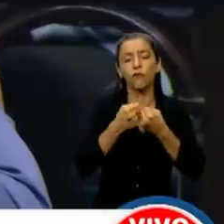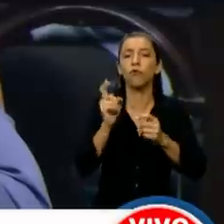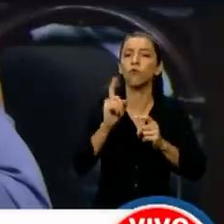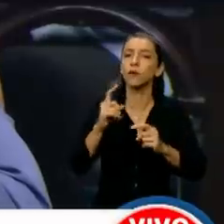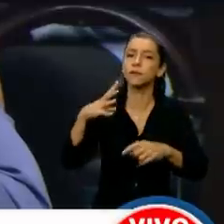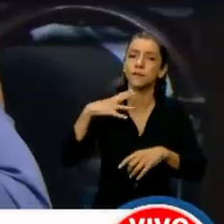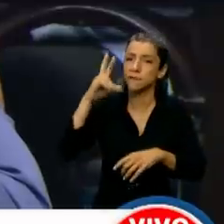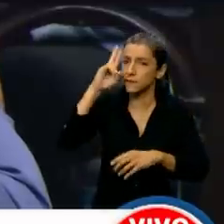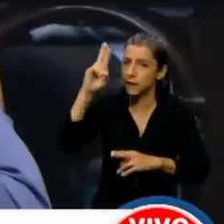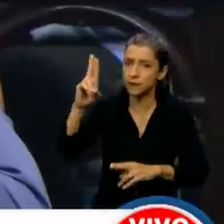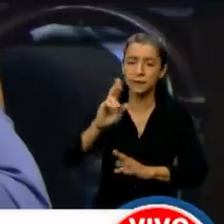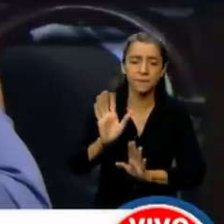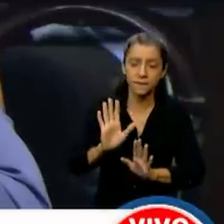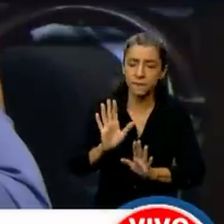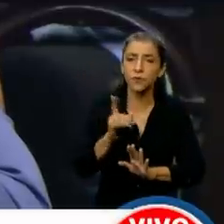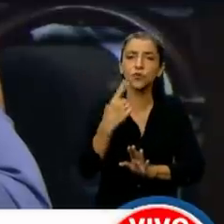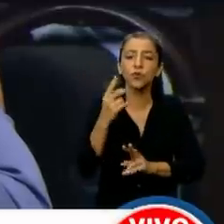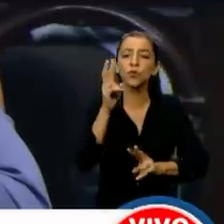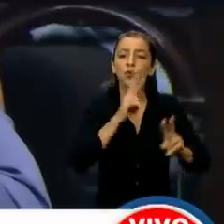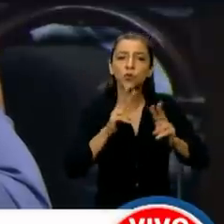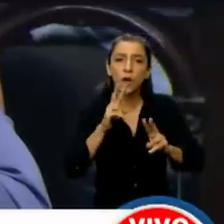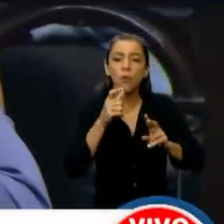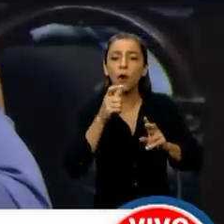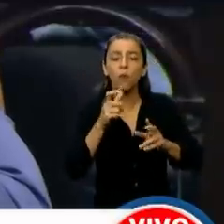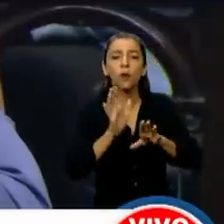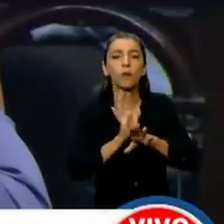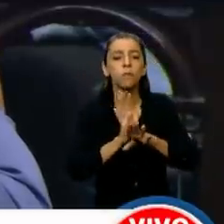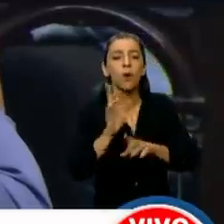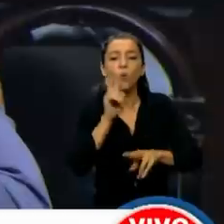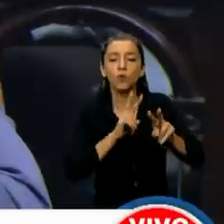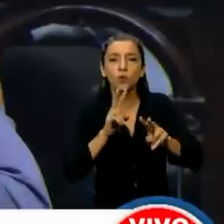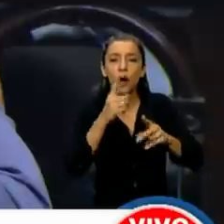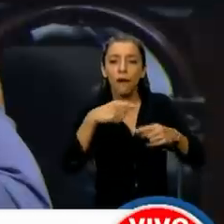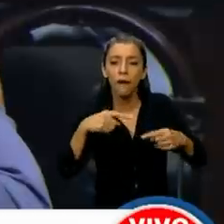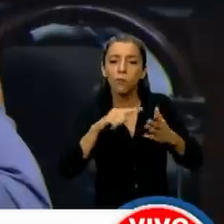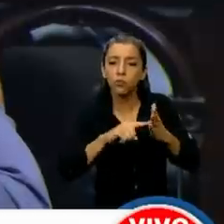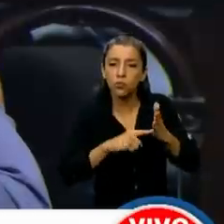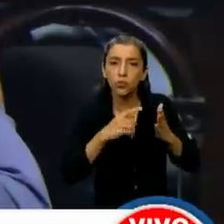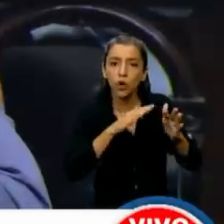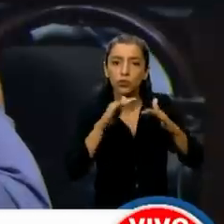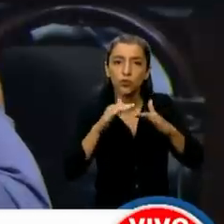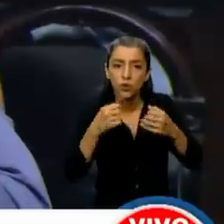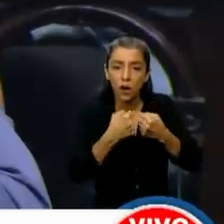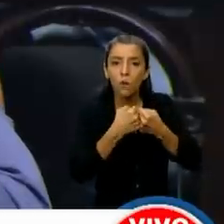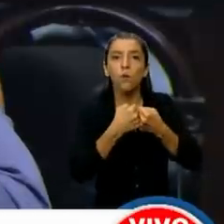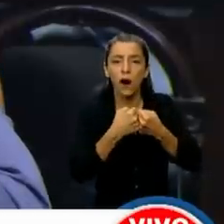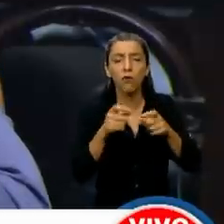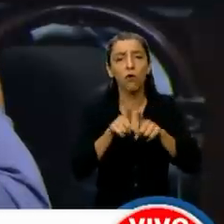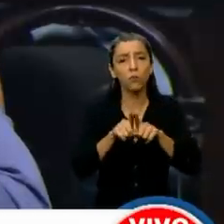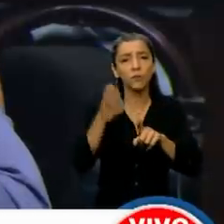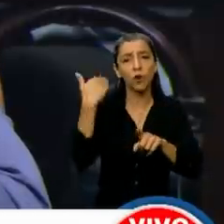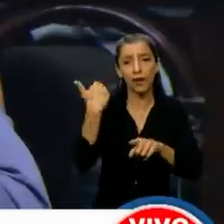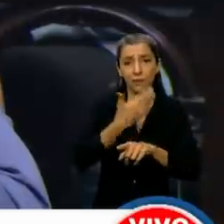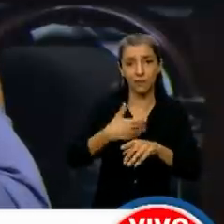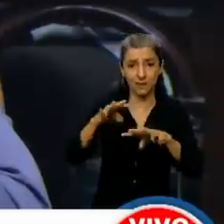tener una respuesta en común a lo que hemos hablado tanto con el presidente de la cámara con usted como con el presidente del bloque